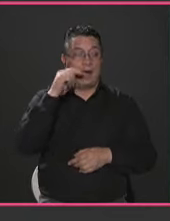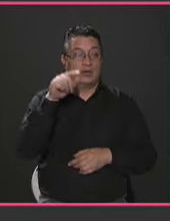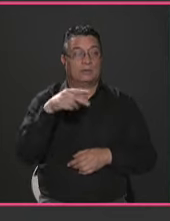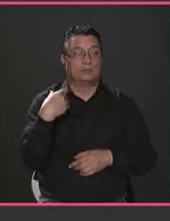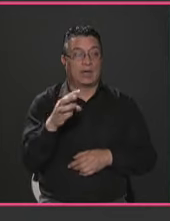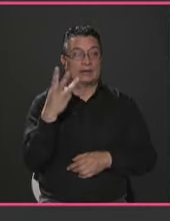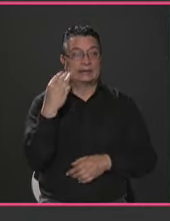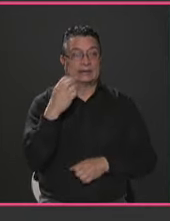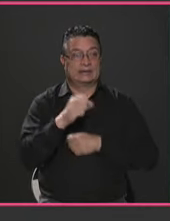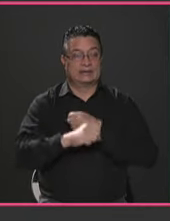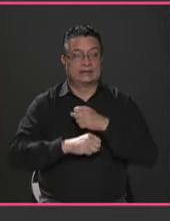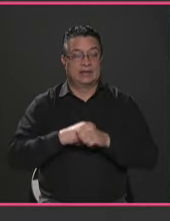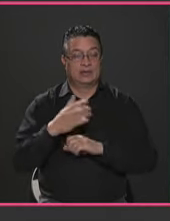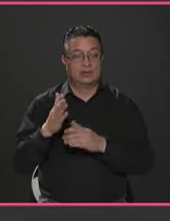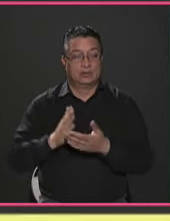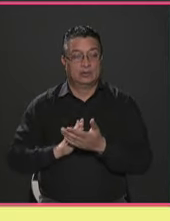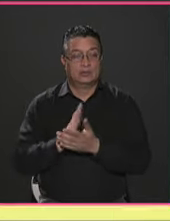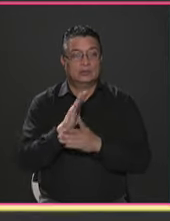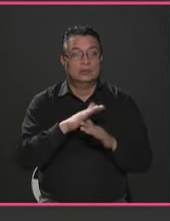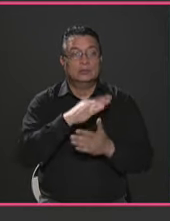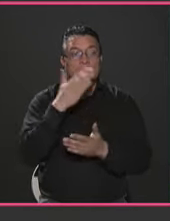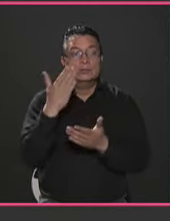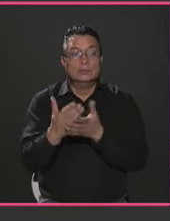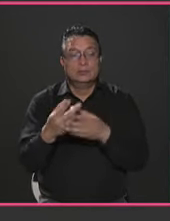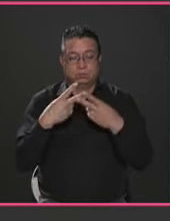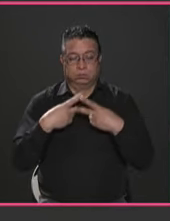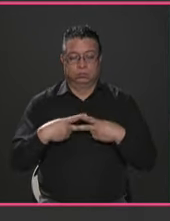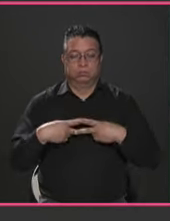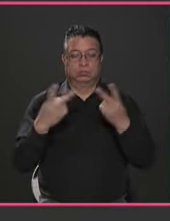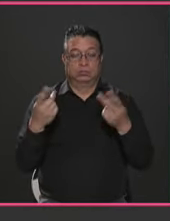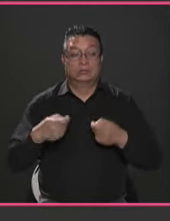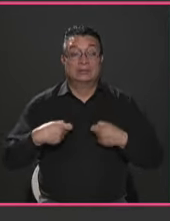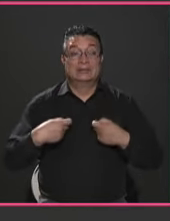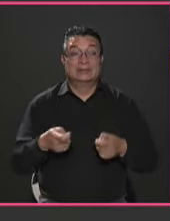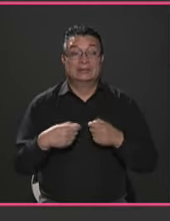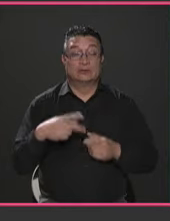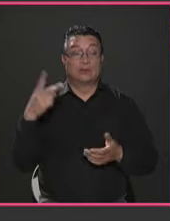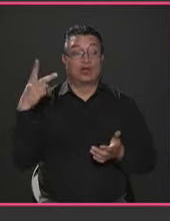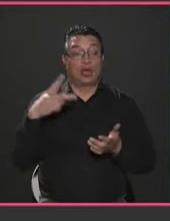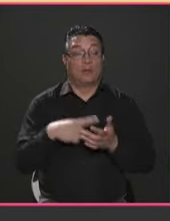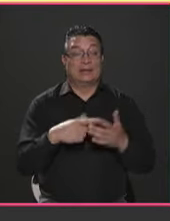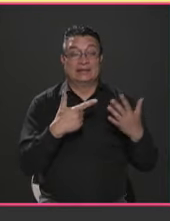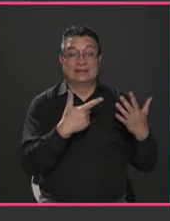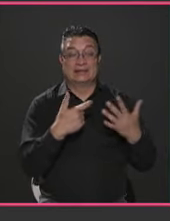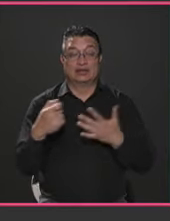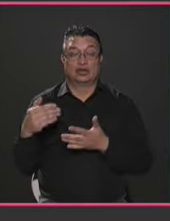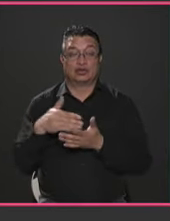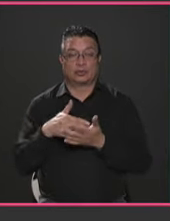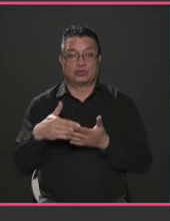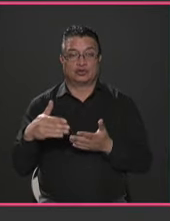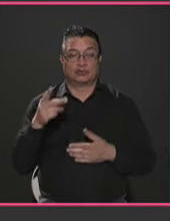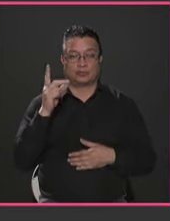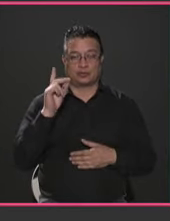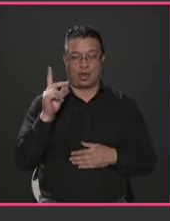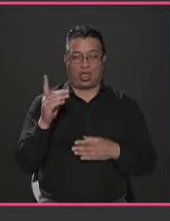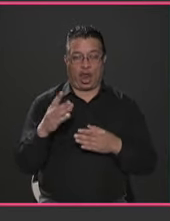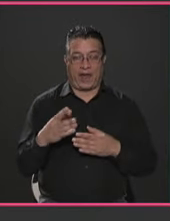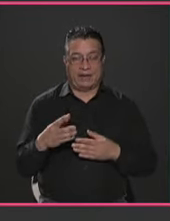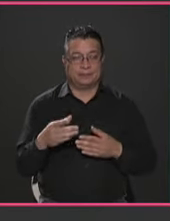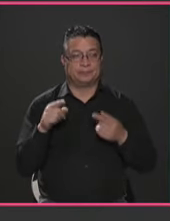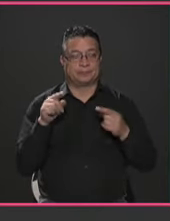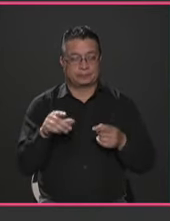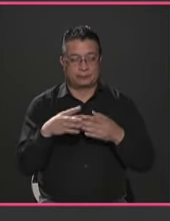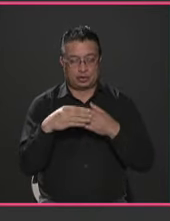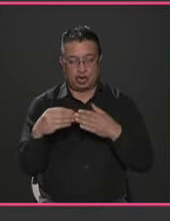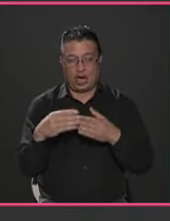13 años desde su inicio hasta que fue publicado y se gastaron 2700 millones de dólares es una gran